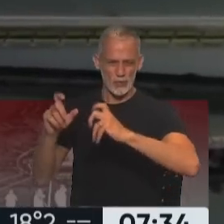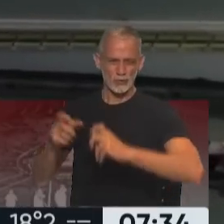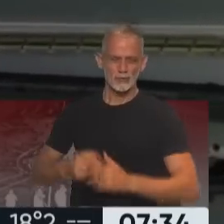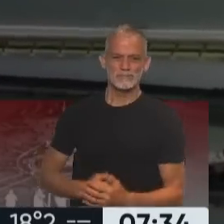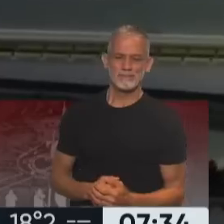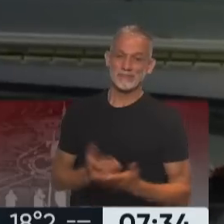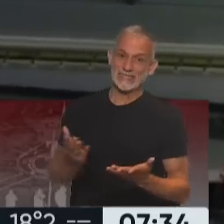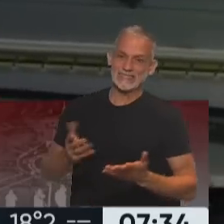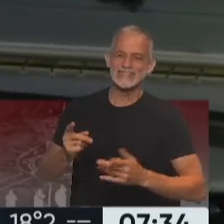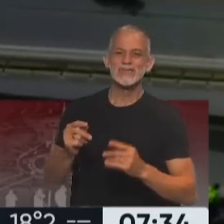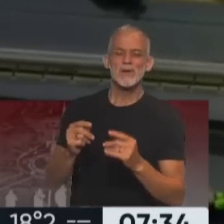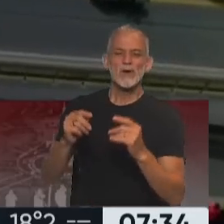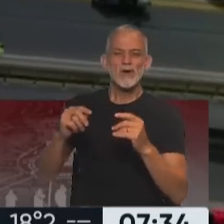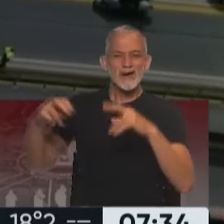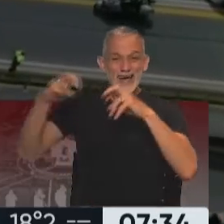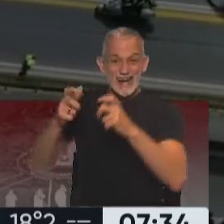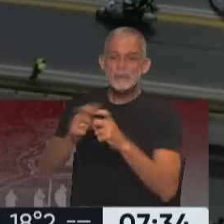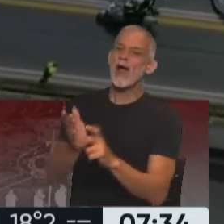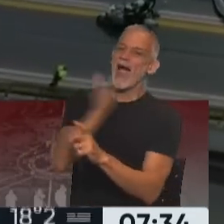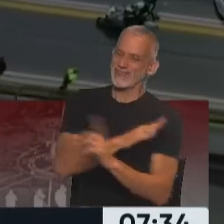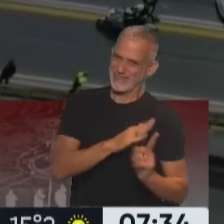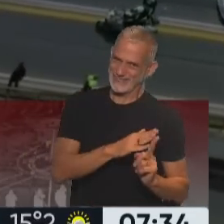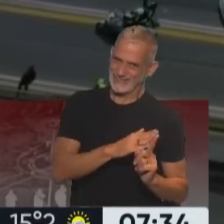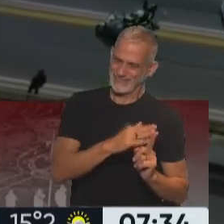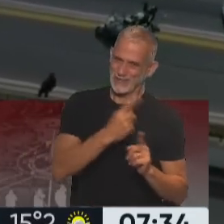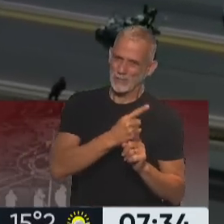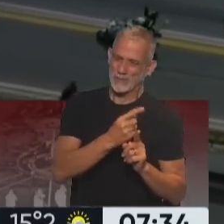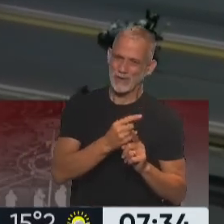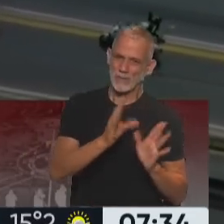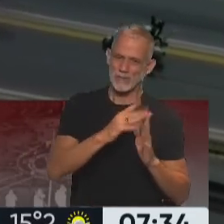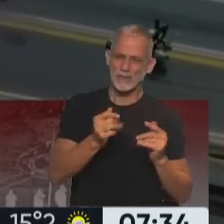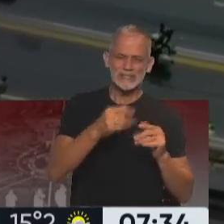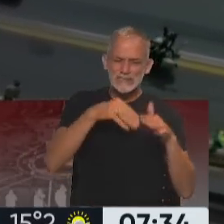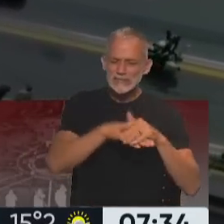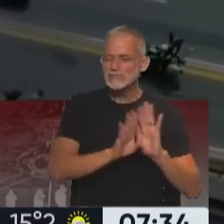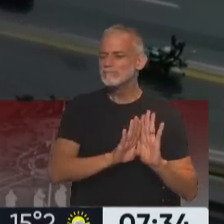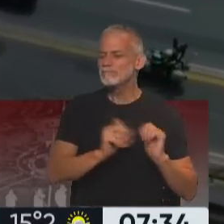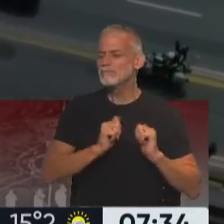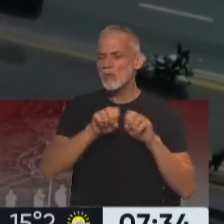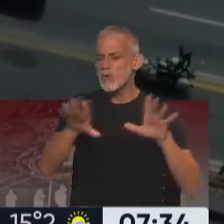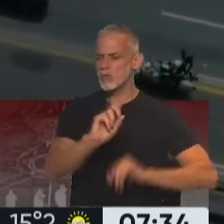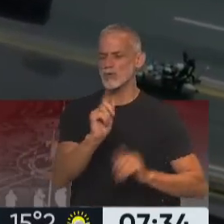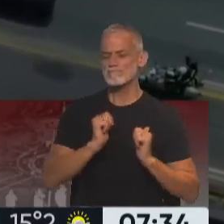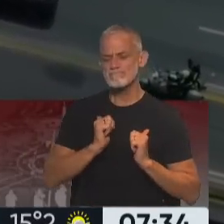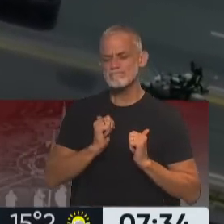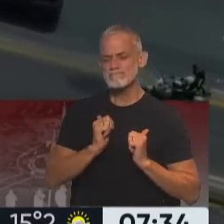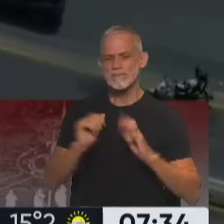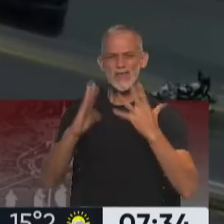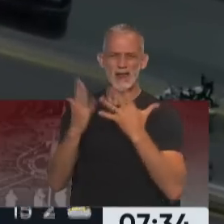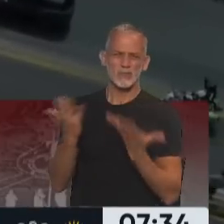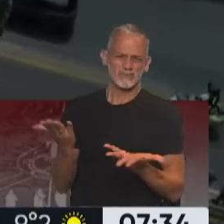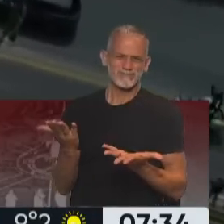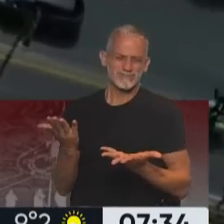Sí, porque fue antes, eso está claro, que fue antes del funeral. Una buena decisión, me parece. Claro, claramente sí. De Porque el mundo en respeto al algunos Papa, minutos estará